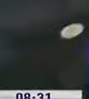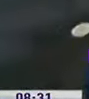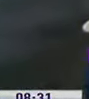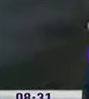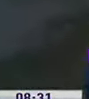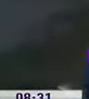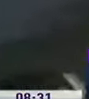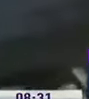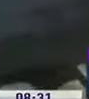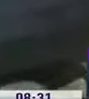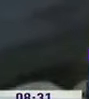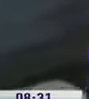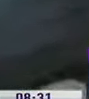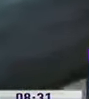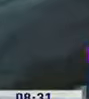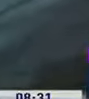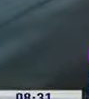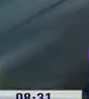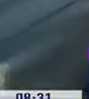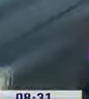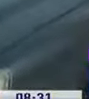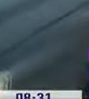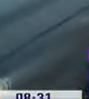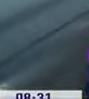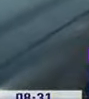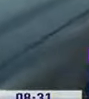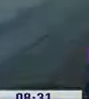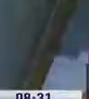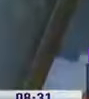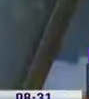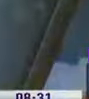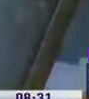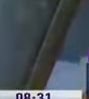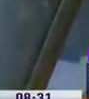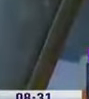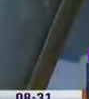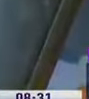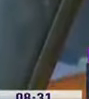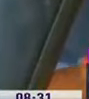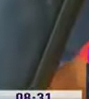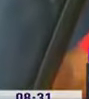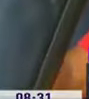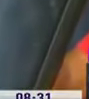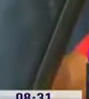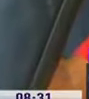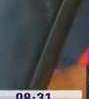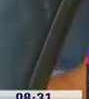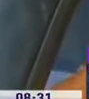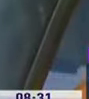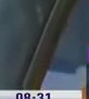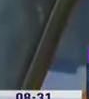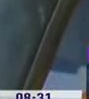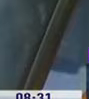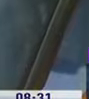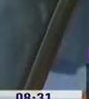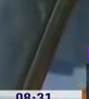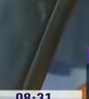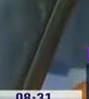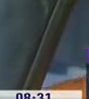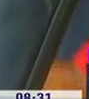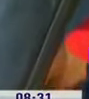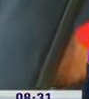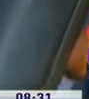no. Sí, jefe, estoy mal parqueado ahorita. Pero ya estoy saliendo ahorita. O sea, disculpa porque primeramente estoy mal parqueado,